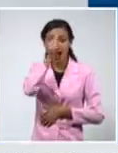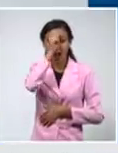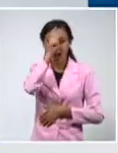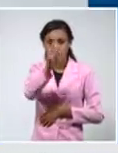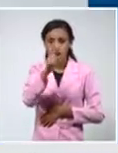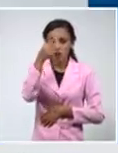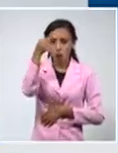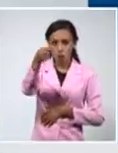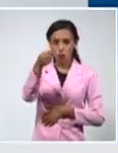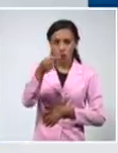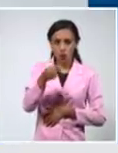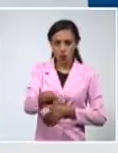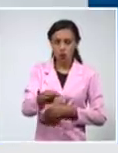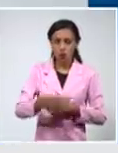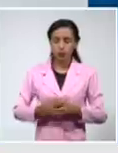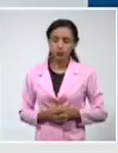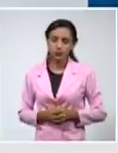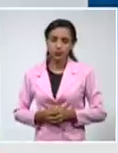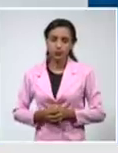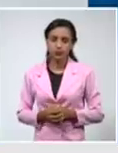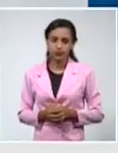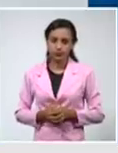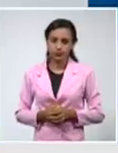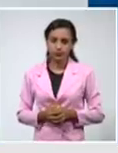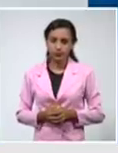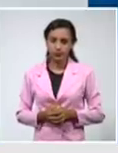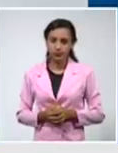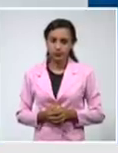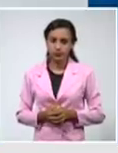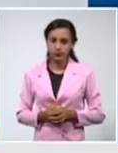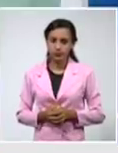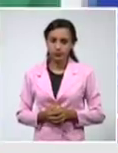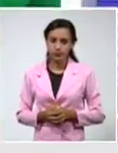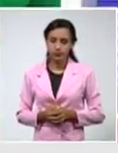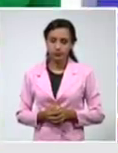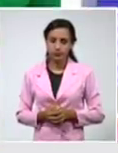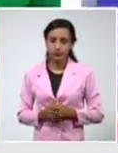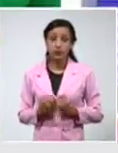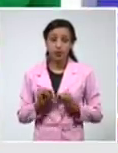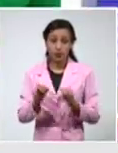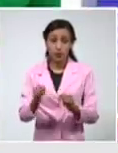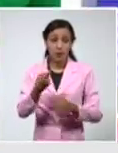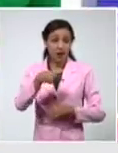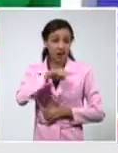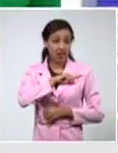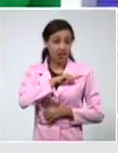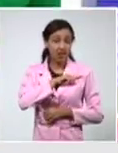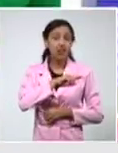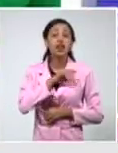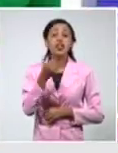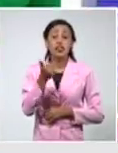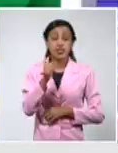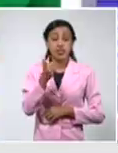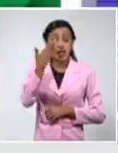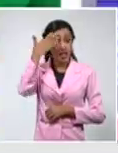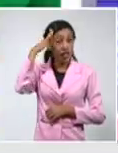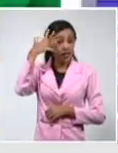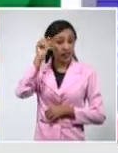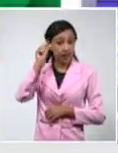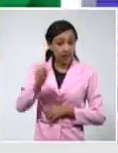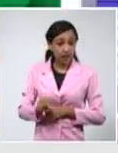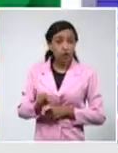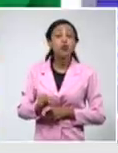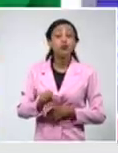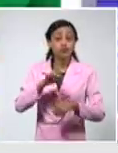1 cada uno. Se diagnostican ayer 10 extranjeros con COVID-19 en